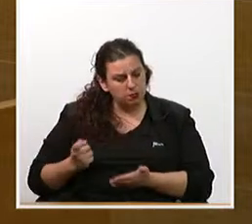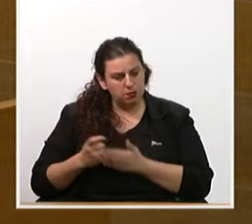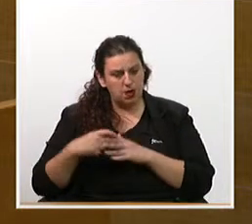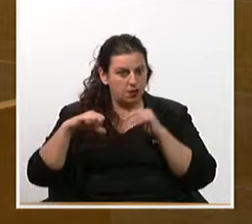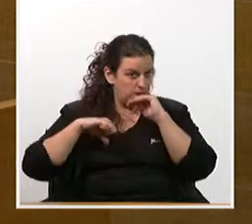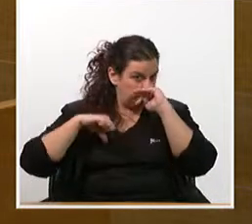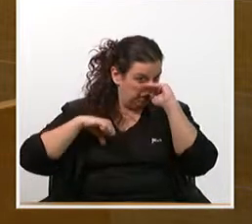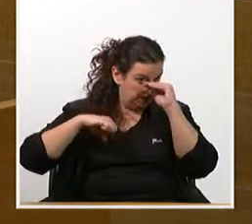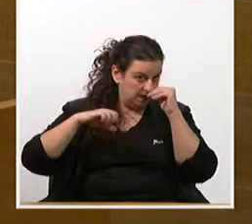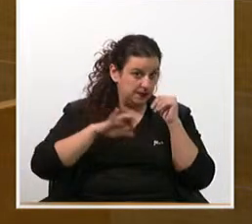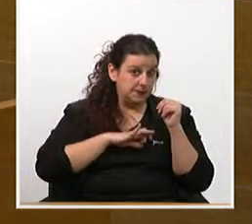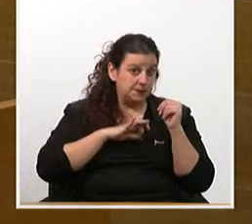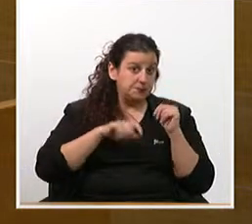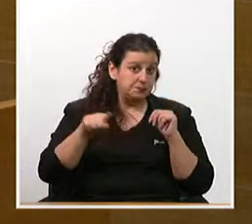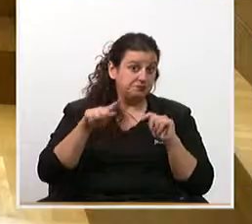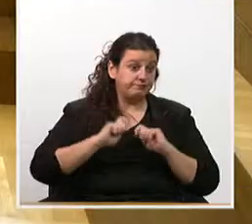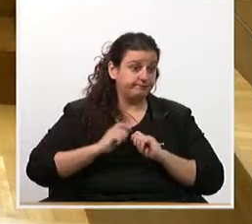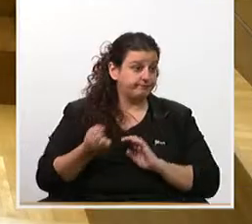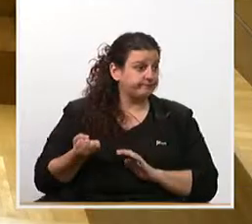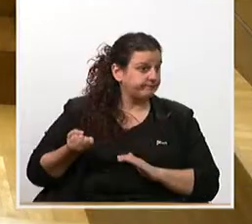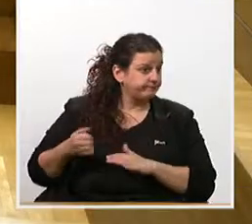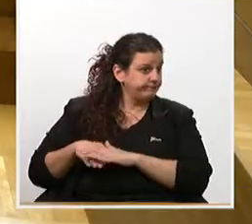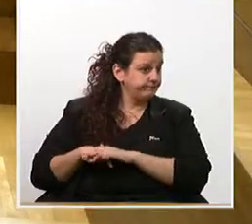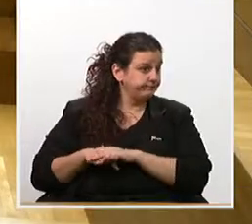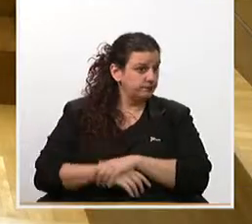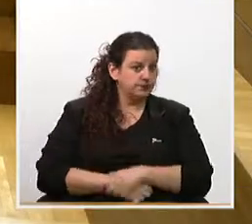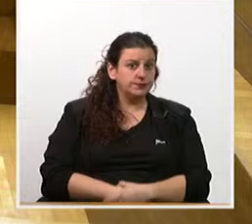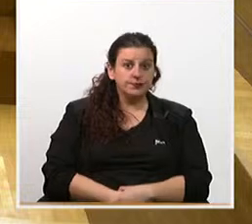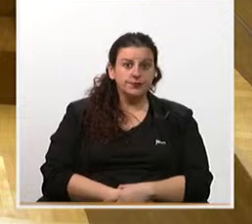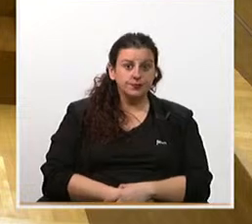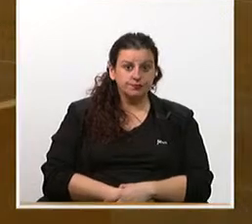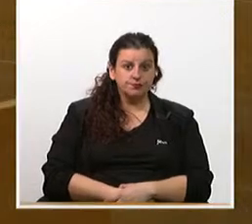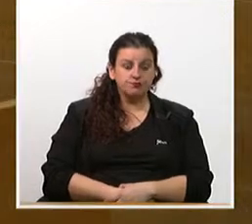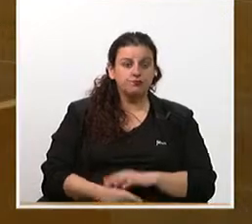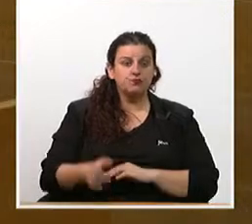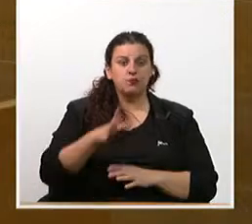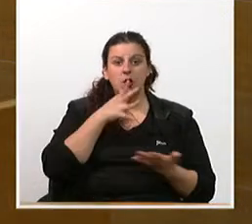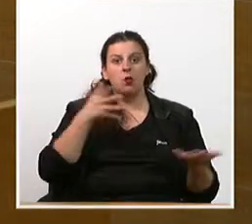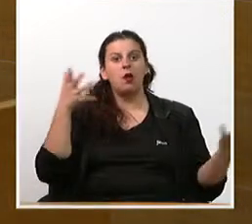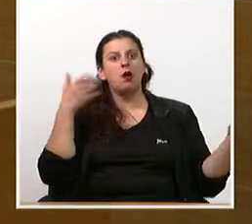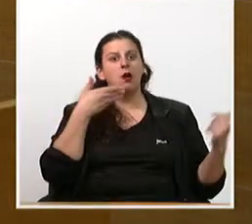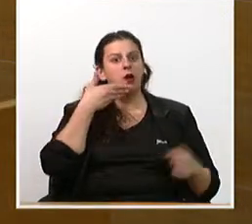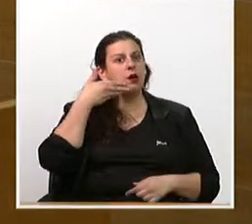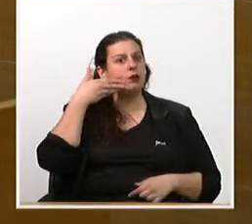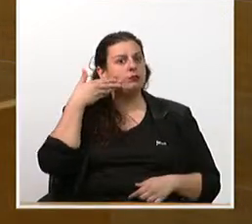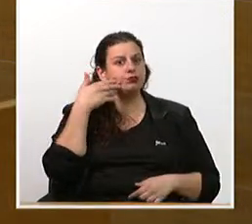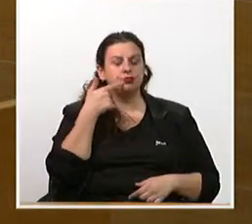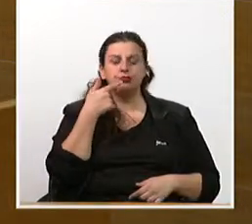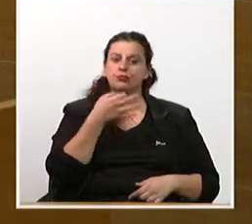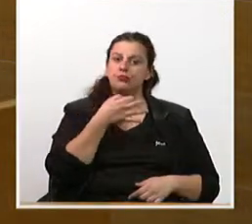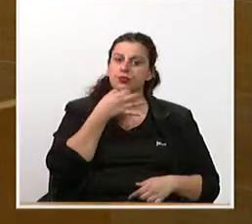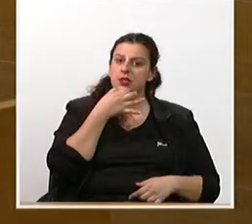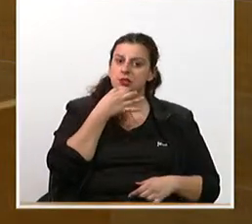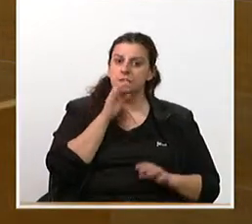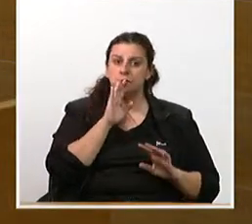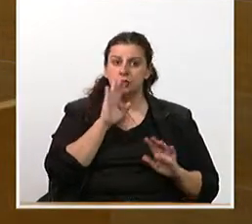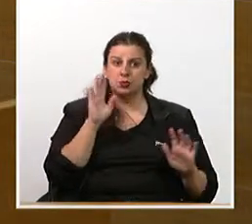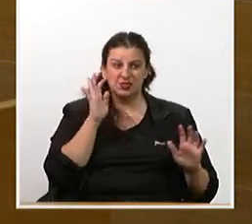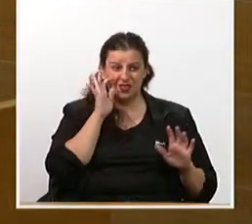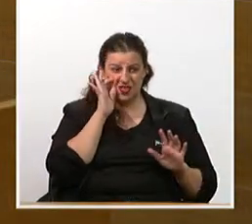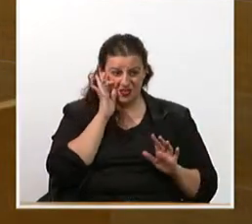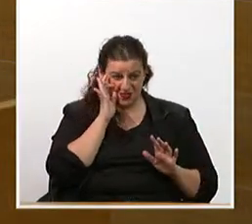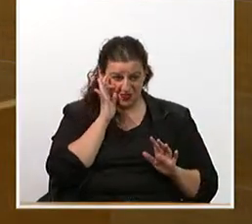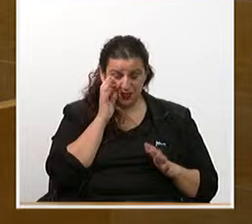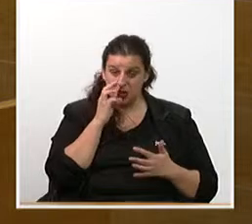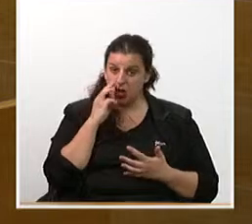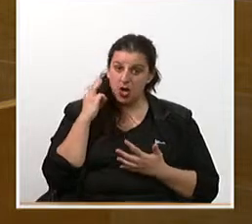ustedes dejaron en los cajones y se rasgan las vestiduras con discursos encendidos mientras durante